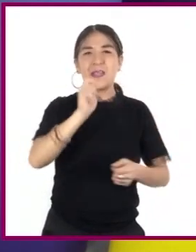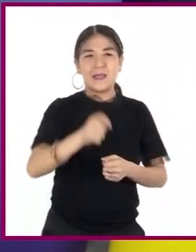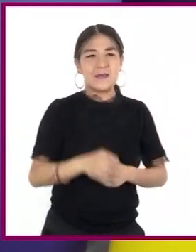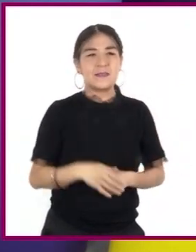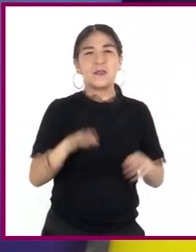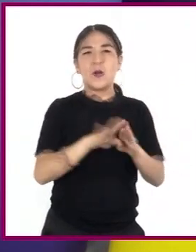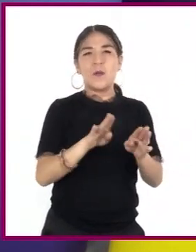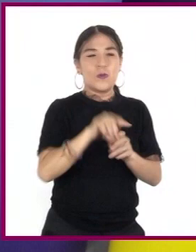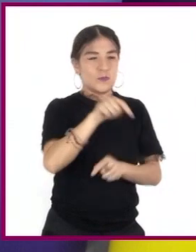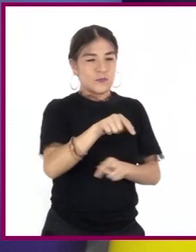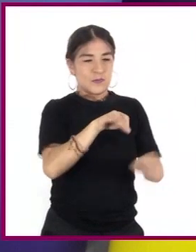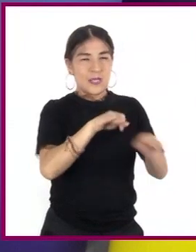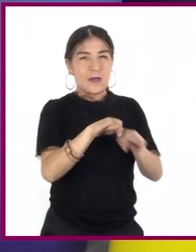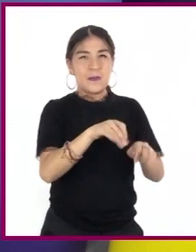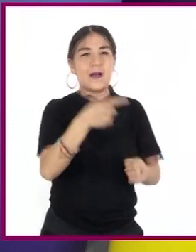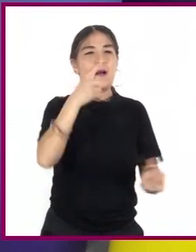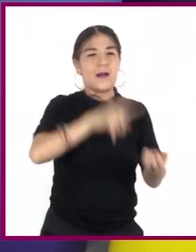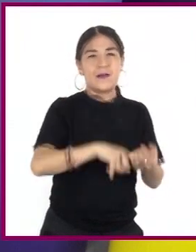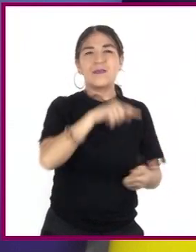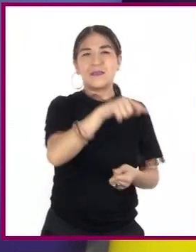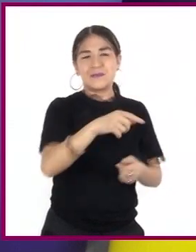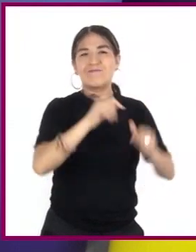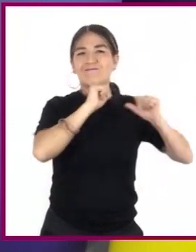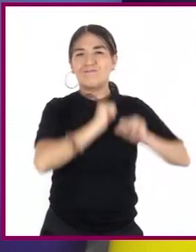el trabajo que le ha sido encargado.